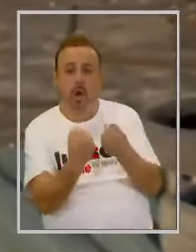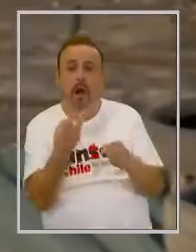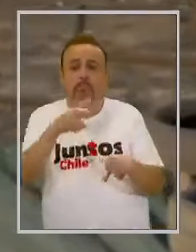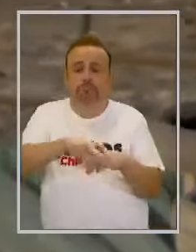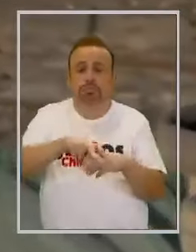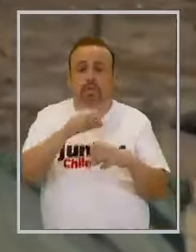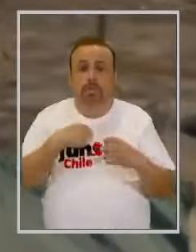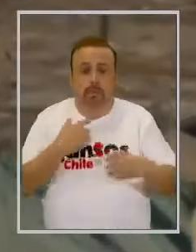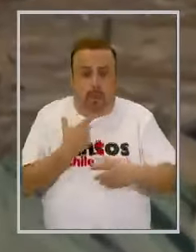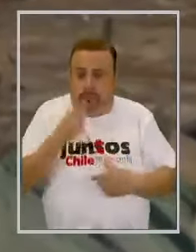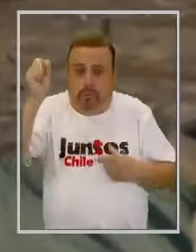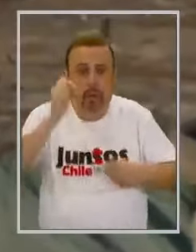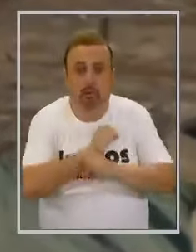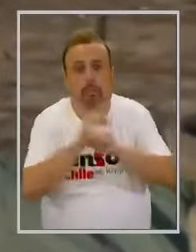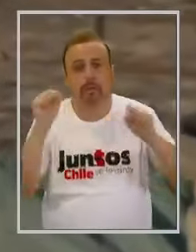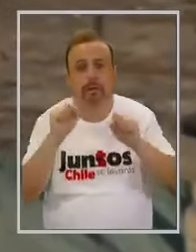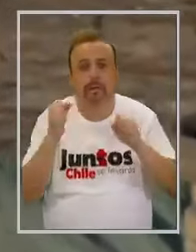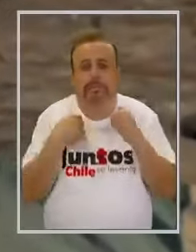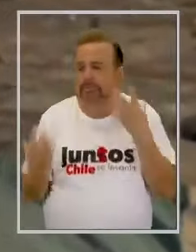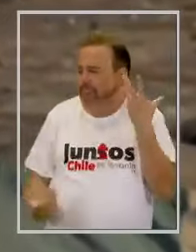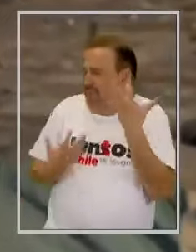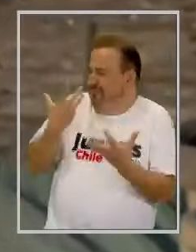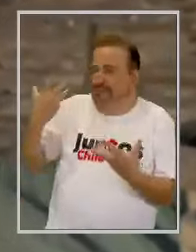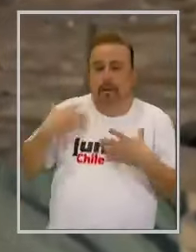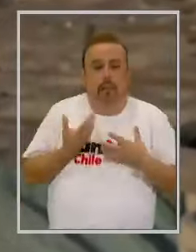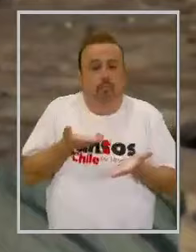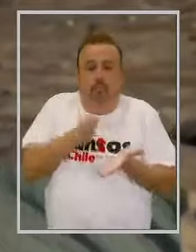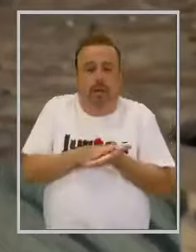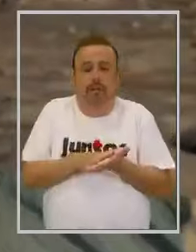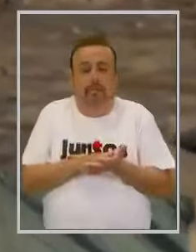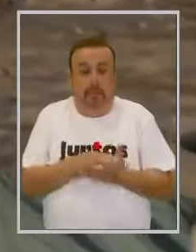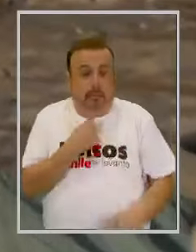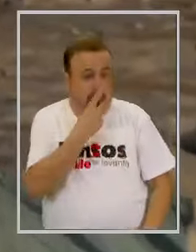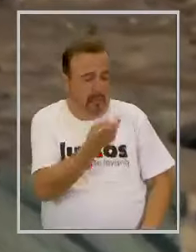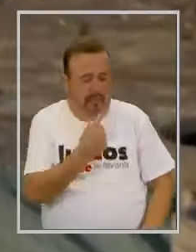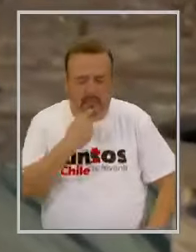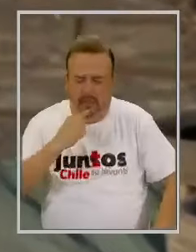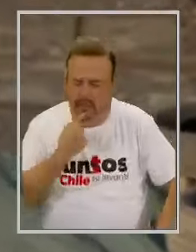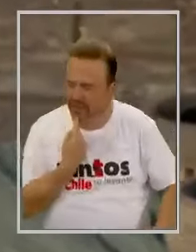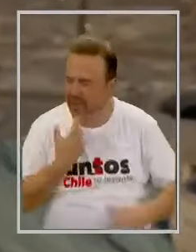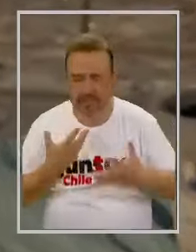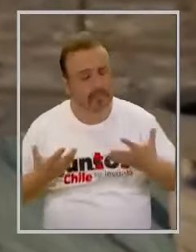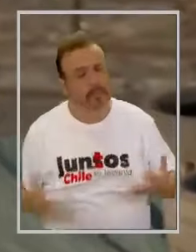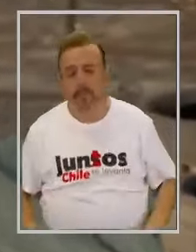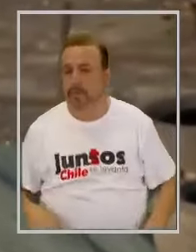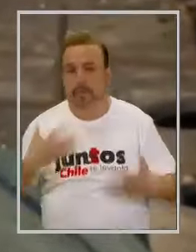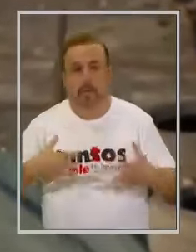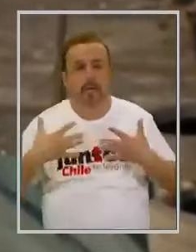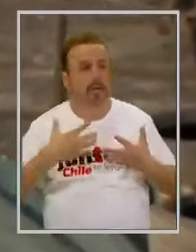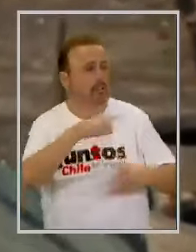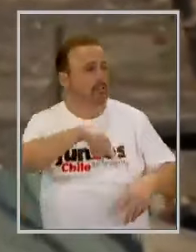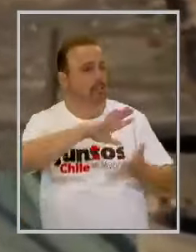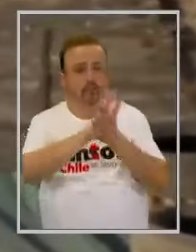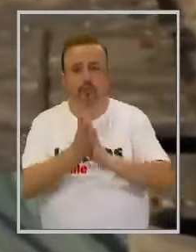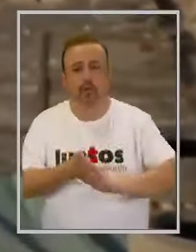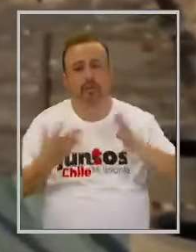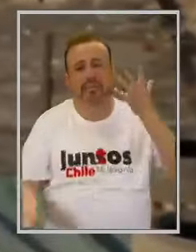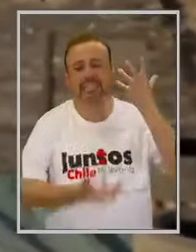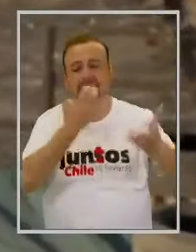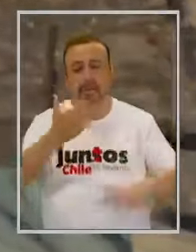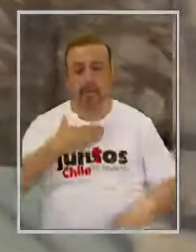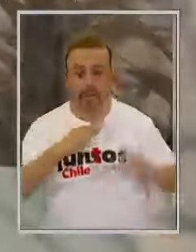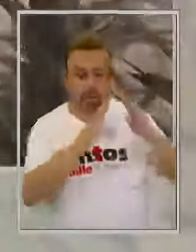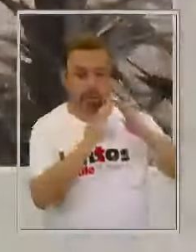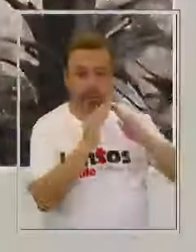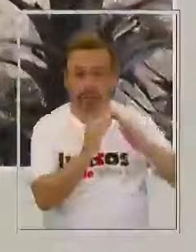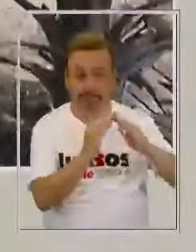porque lo alcanzó las llamas. Y fue horrible porque llegué acá y no encontrar a mi familia, encontrar que estaba todo quemado, que mi población